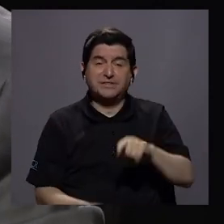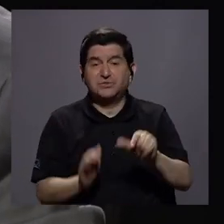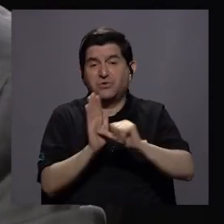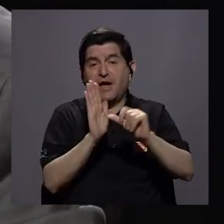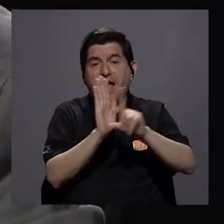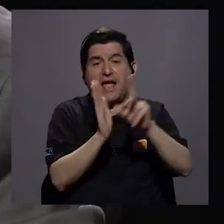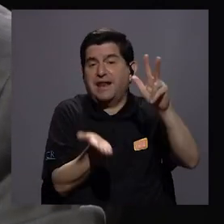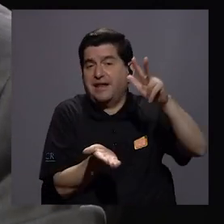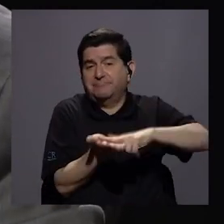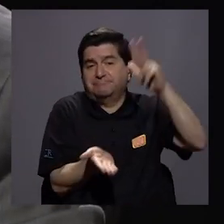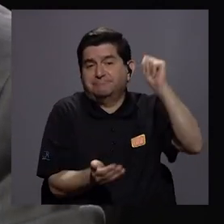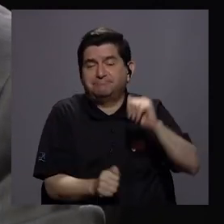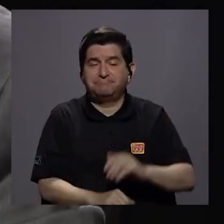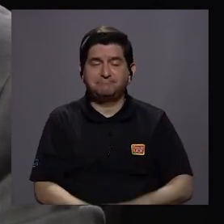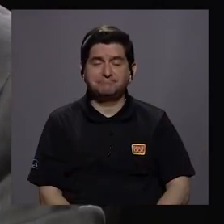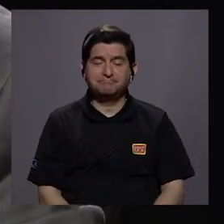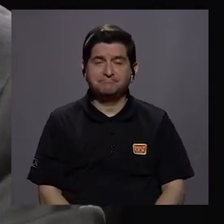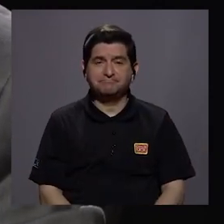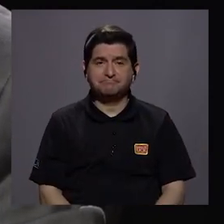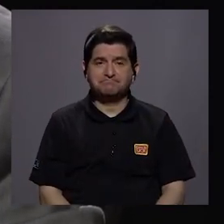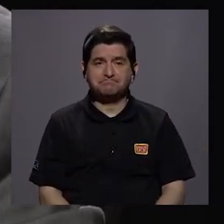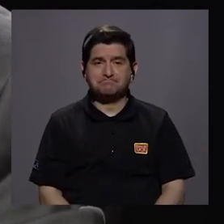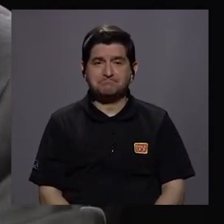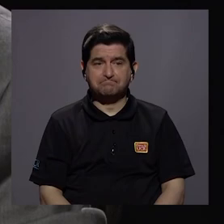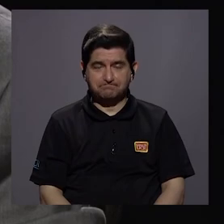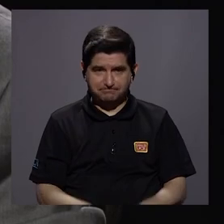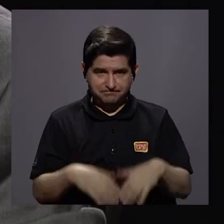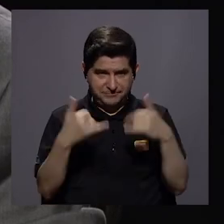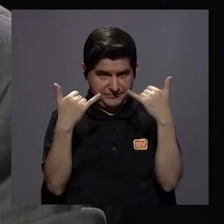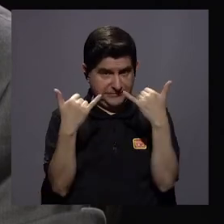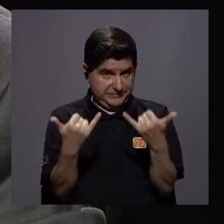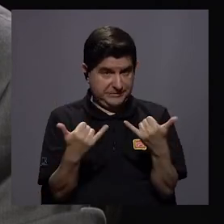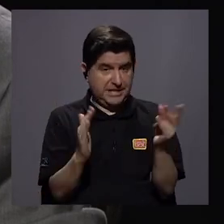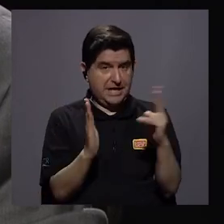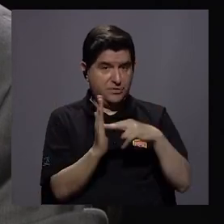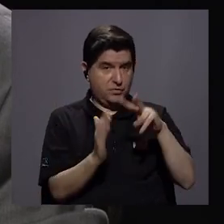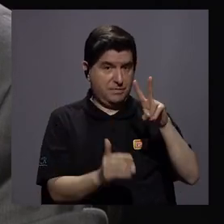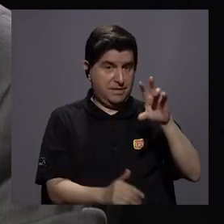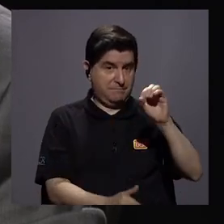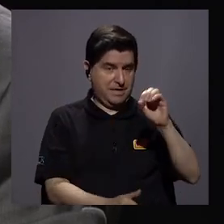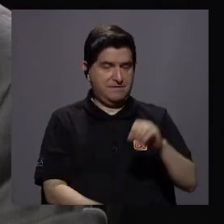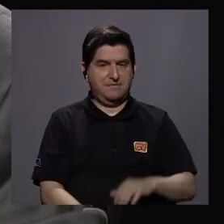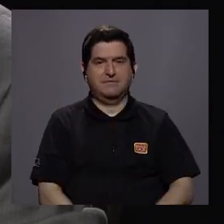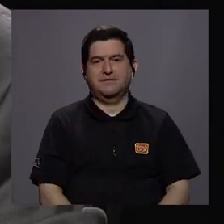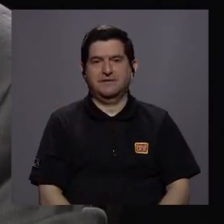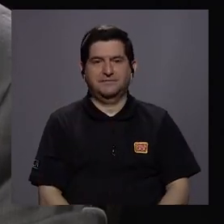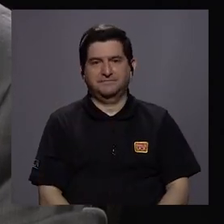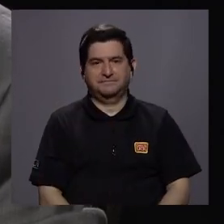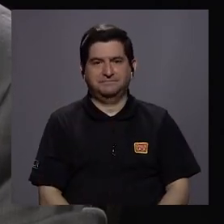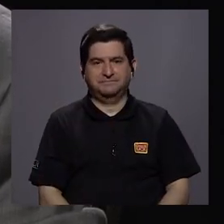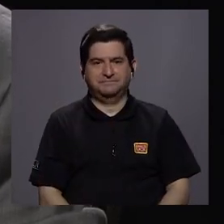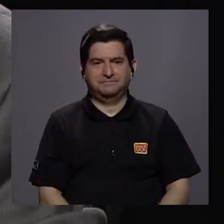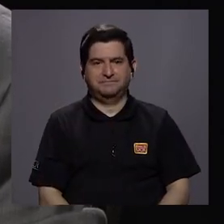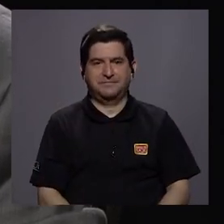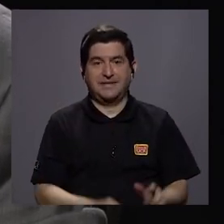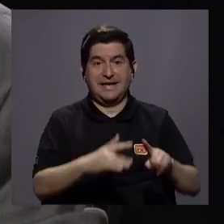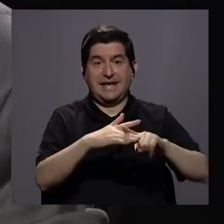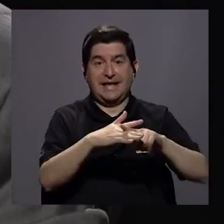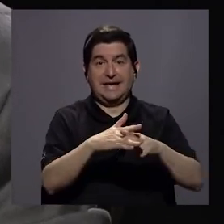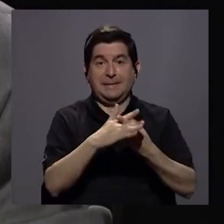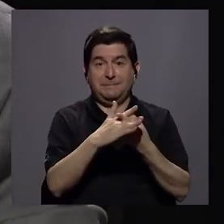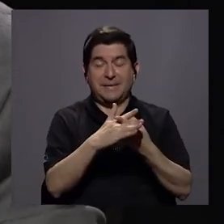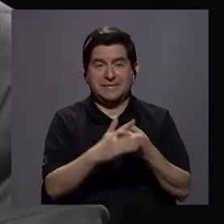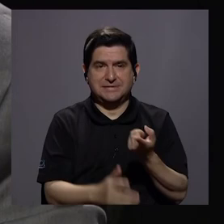Legislativa. Uh-huh. Bueno, y entramos en el año 2020, en donde empezamos